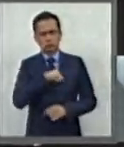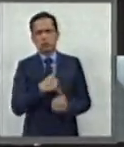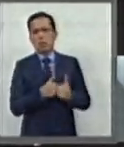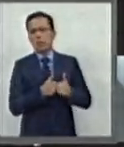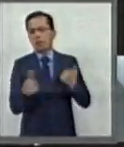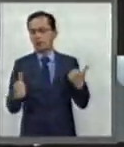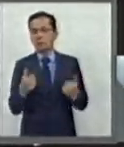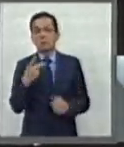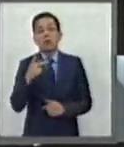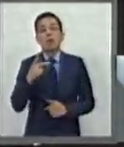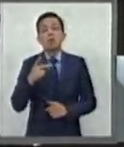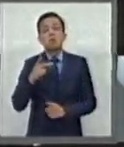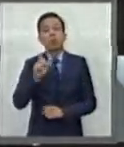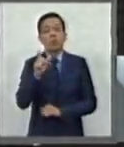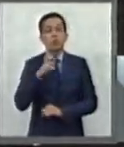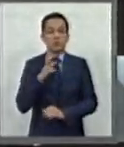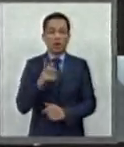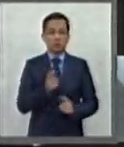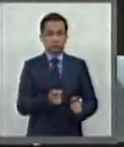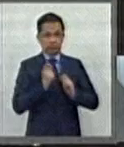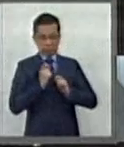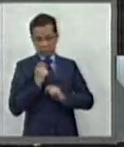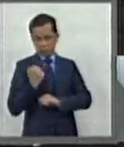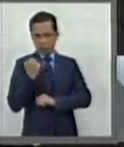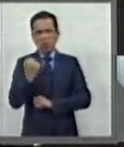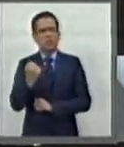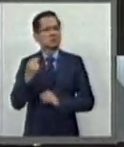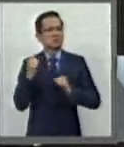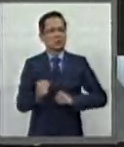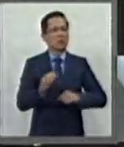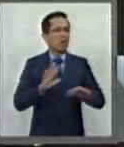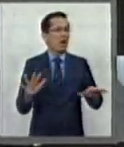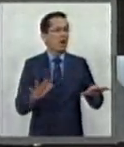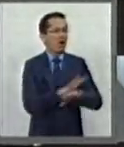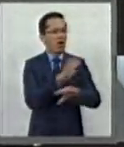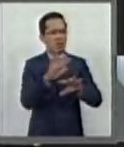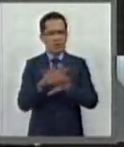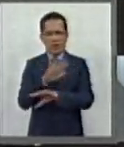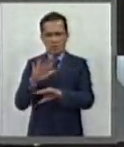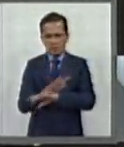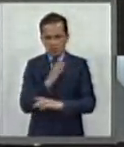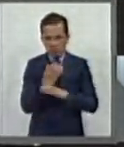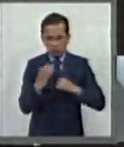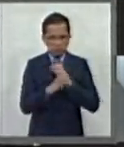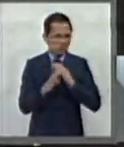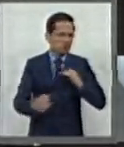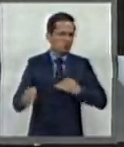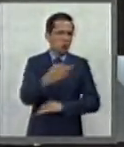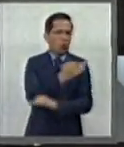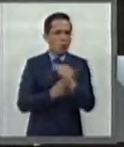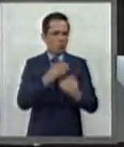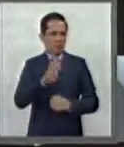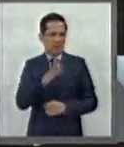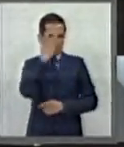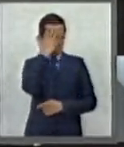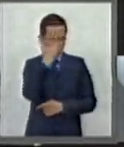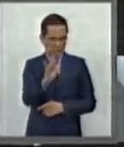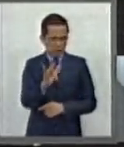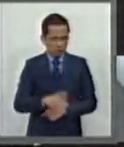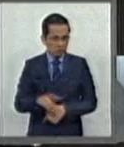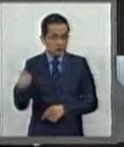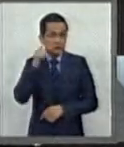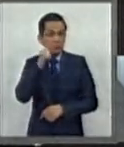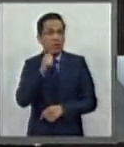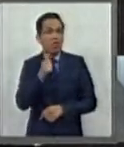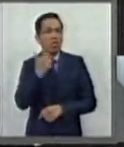poco mágicamente todo lo cambiará, planteando escenarios irrealizables, llenos de qués,